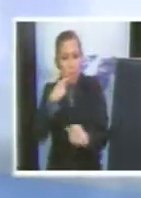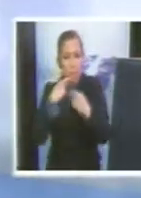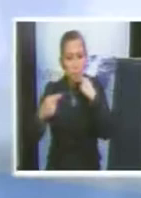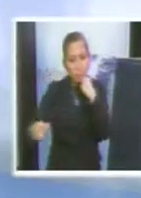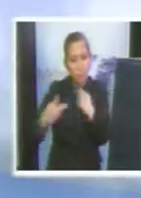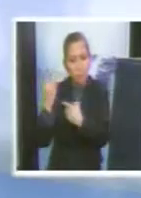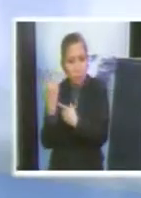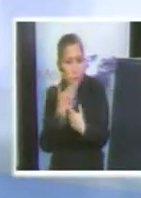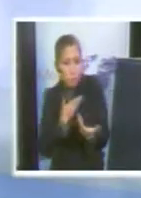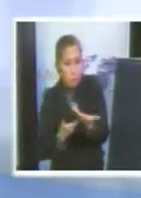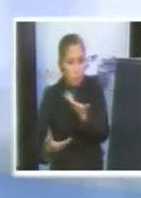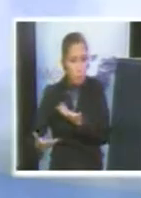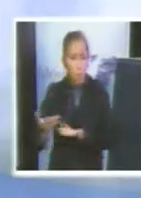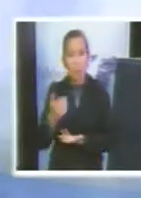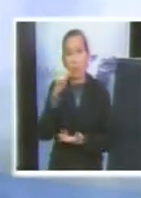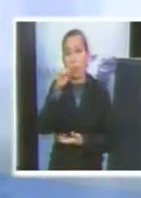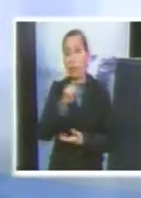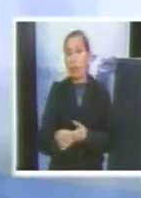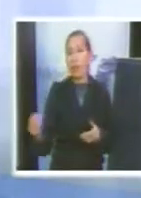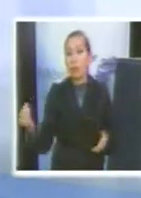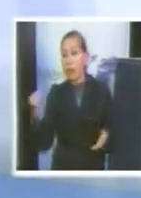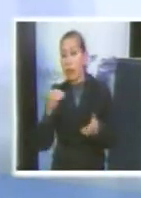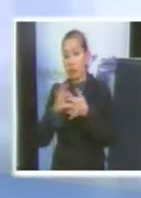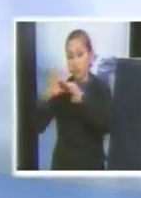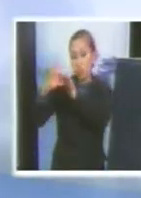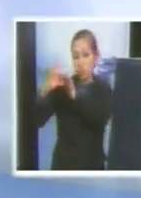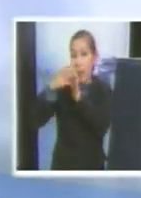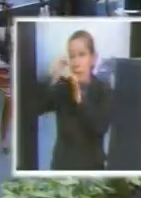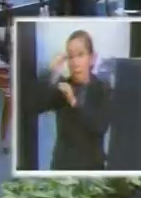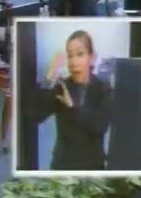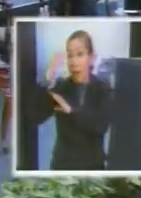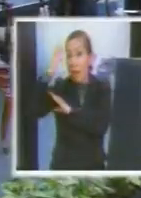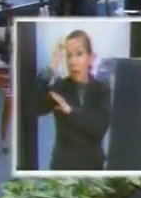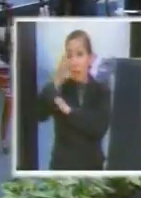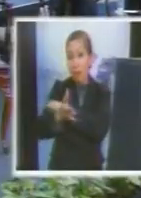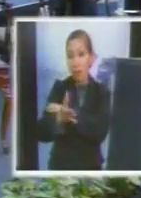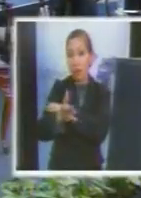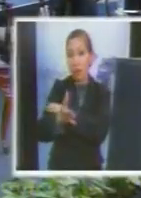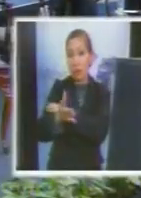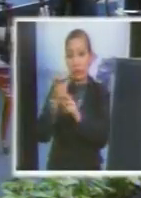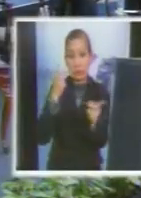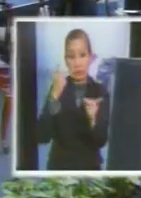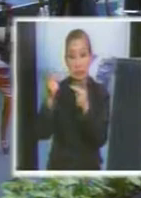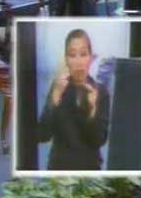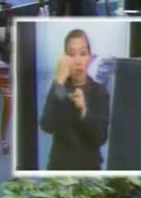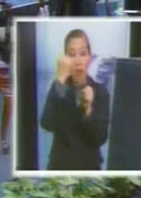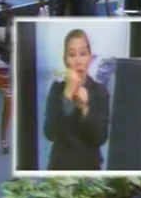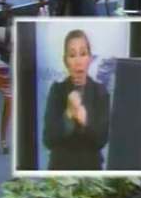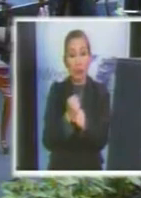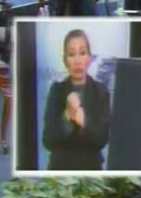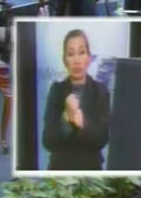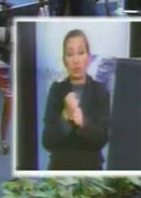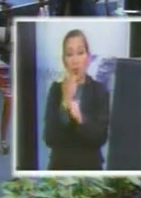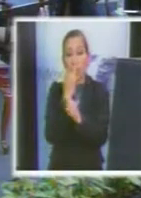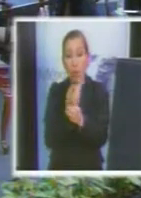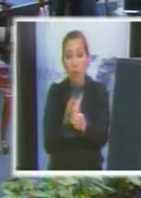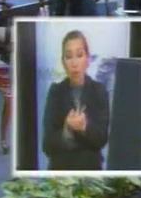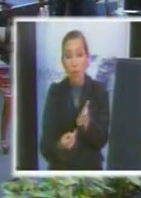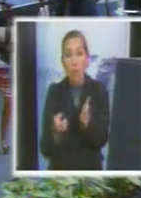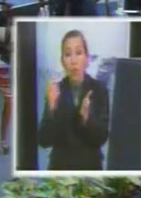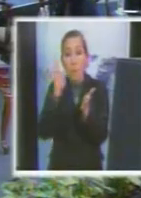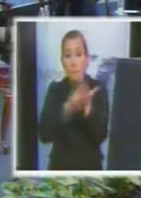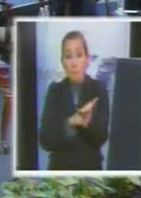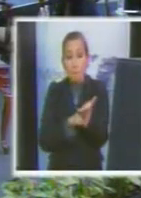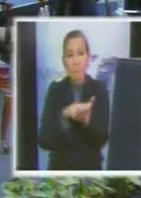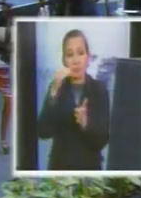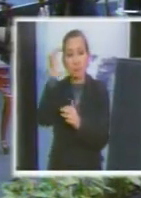diálogo bilateral, establecido una alianza para el futuro, preparando un año dual que permita